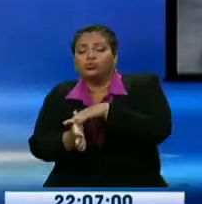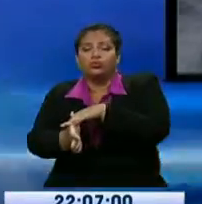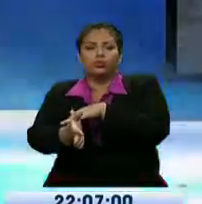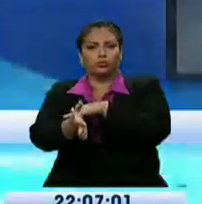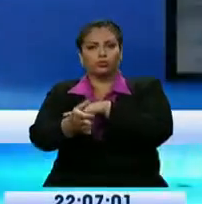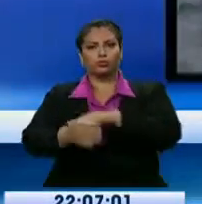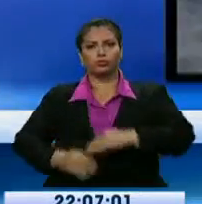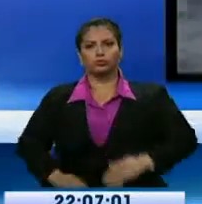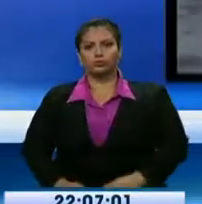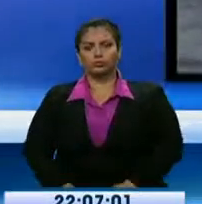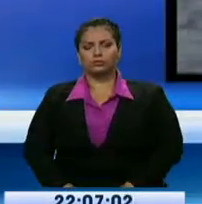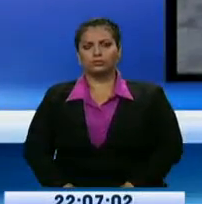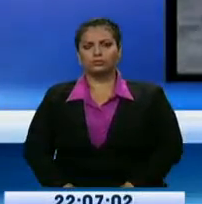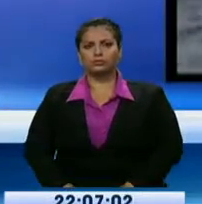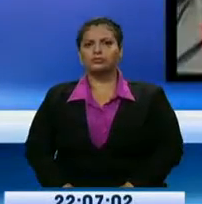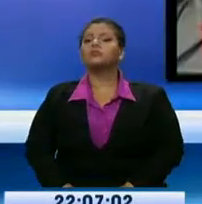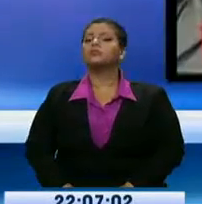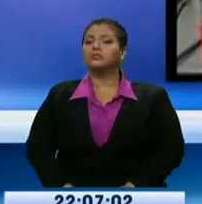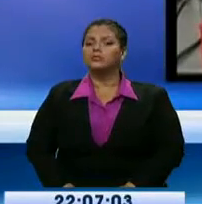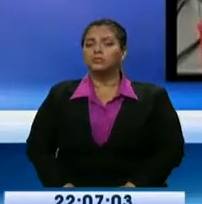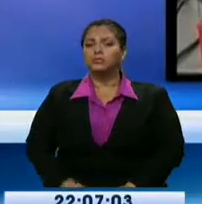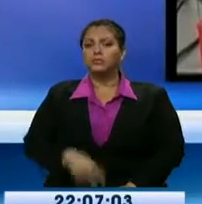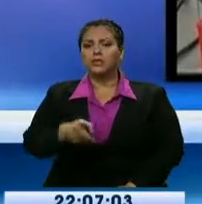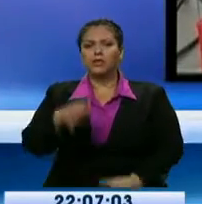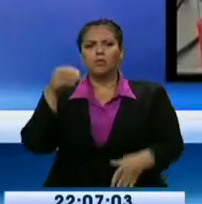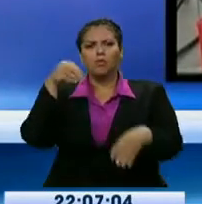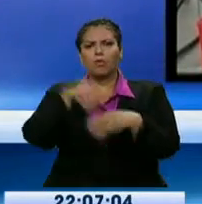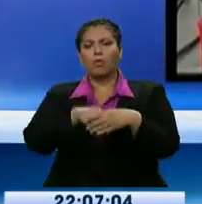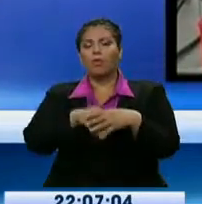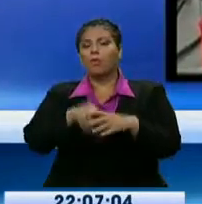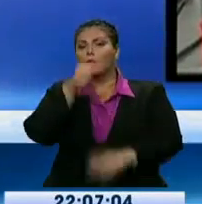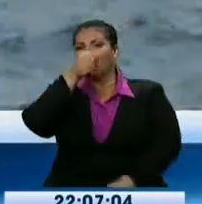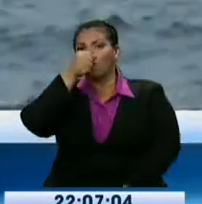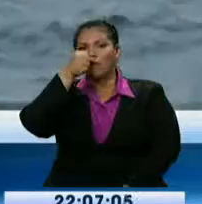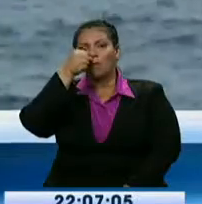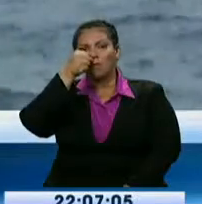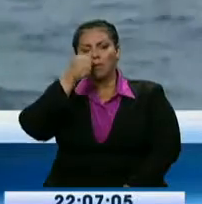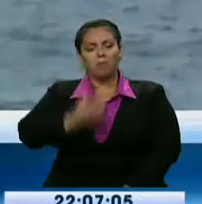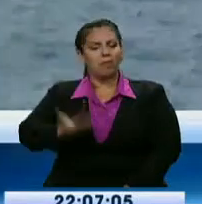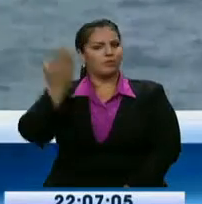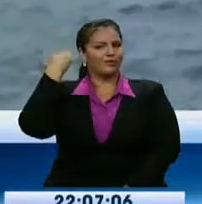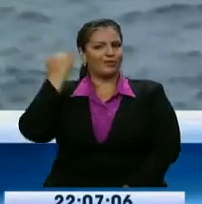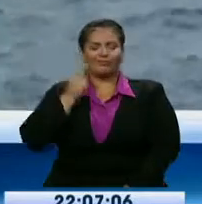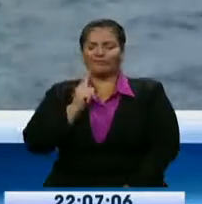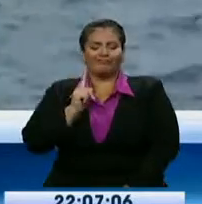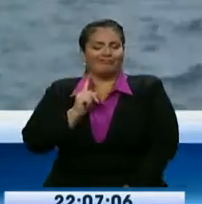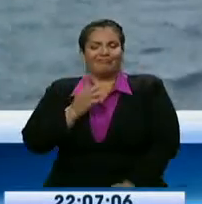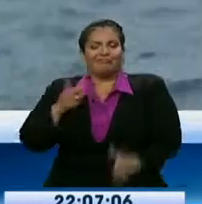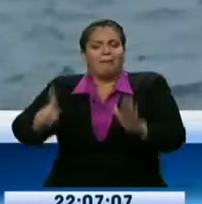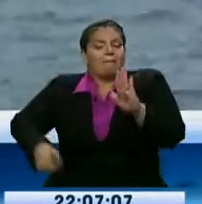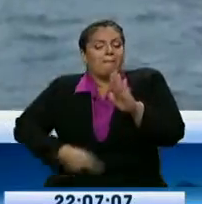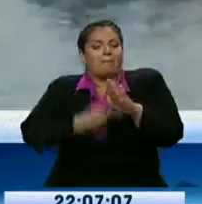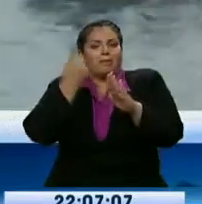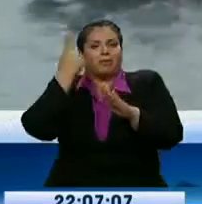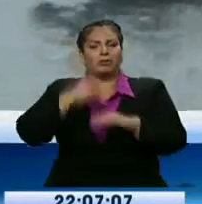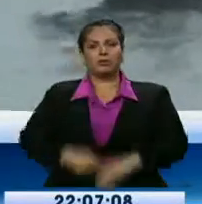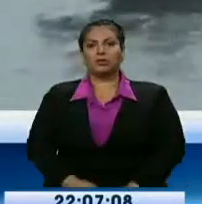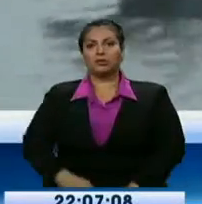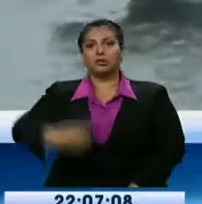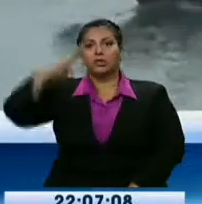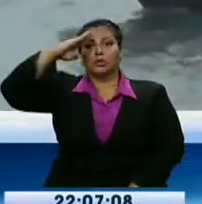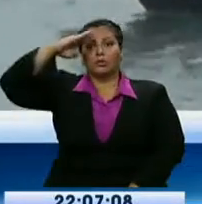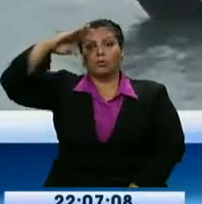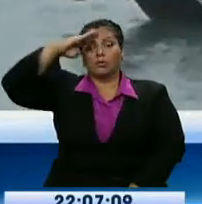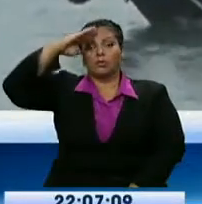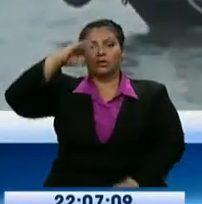navegando, prácticamente cargado, una situación que no ha ocurrido con anterioridad. Fuerzas Armadas y Policía de Colombia y Ecuador hace dos meses le